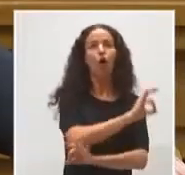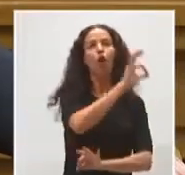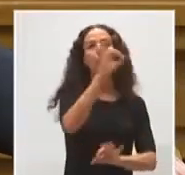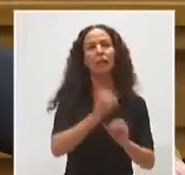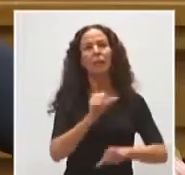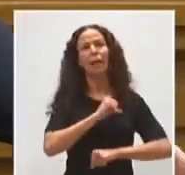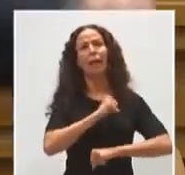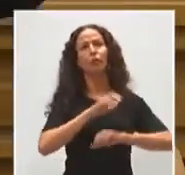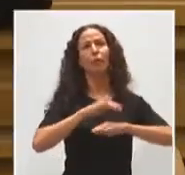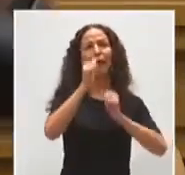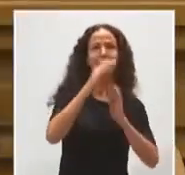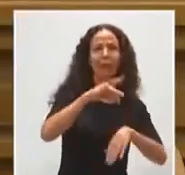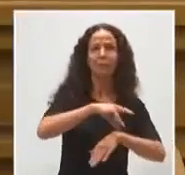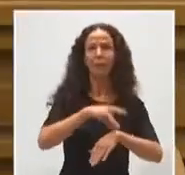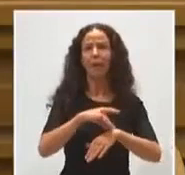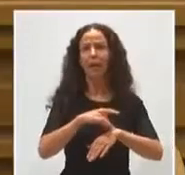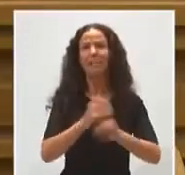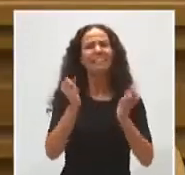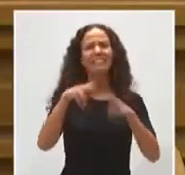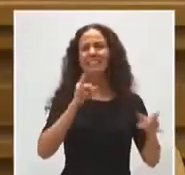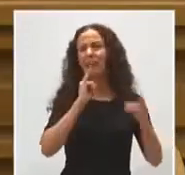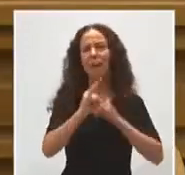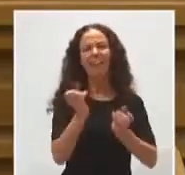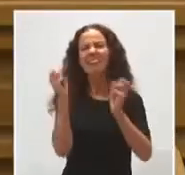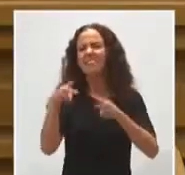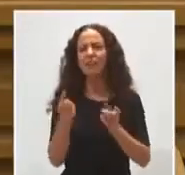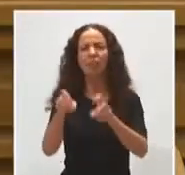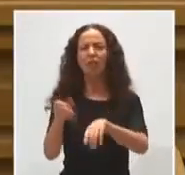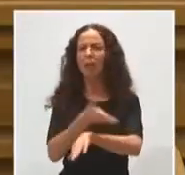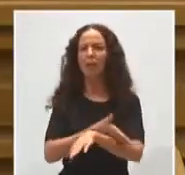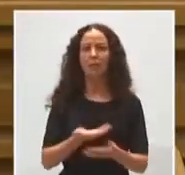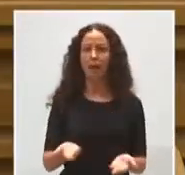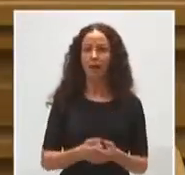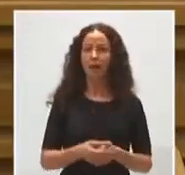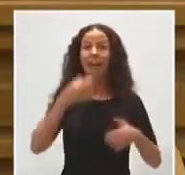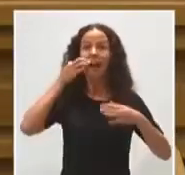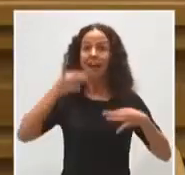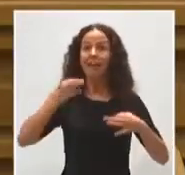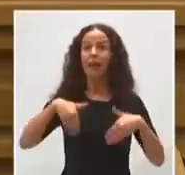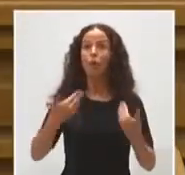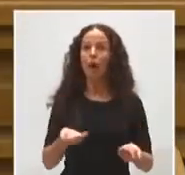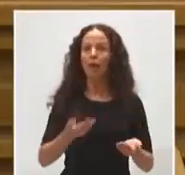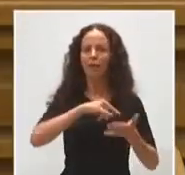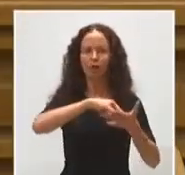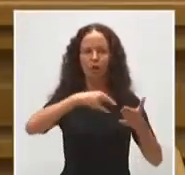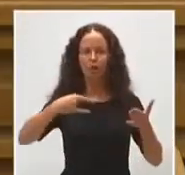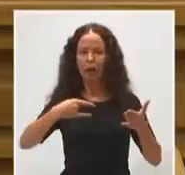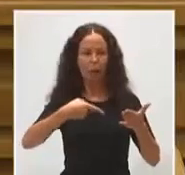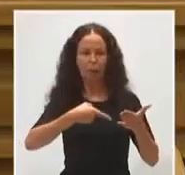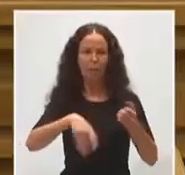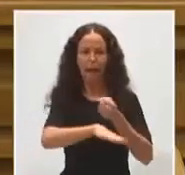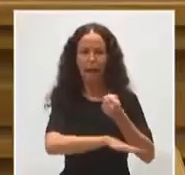sin llamadas y sin citas previas la realidad es que con una tecnología muy muy muy escasa